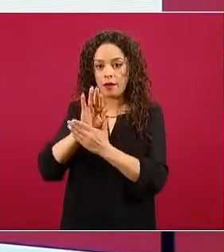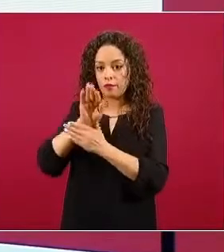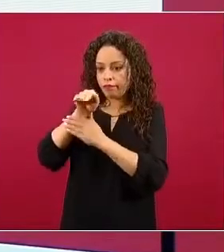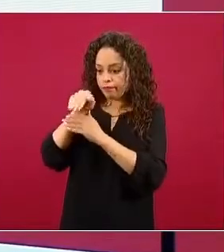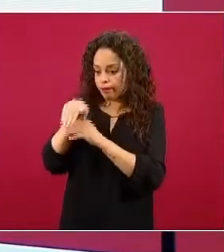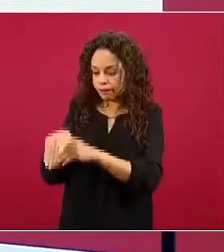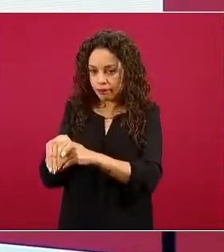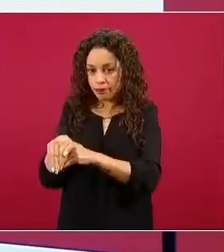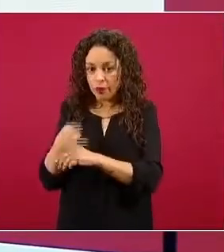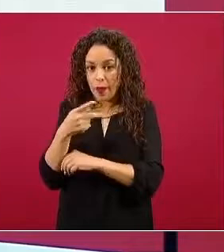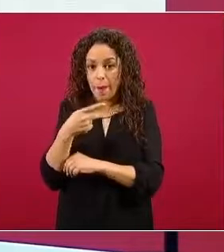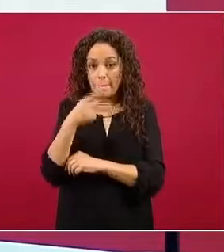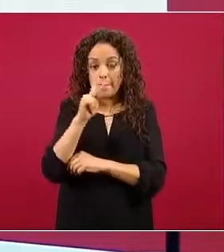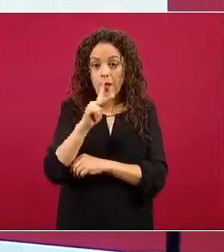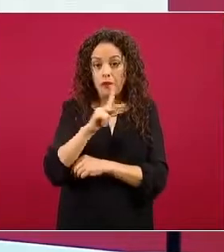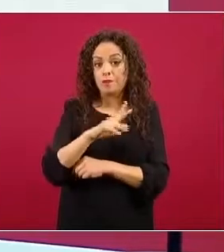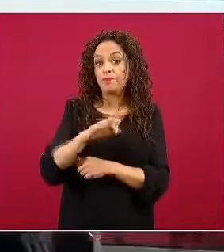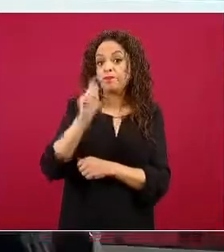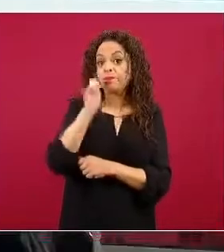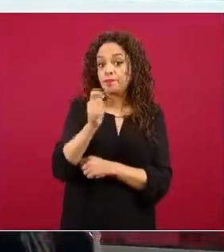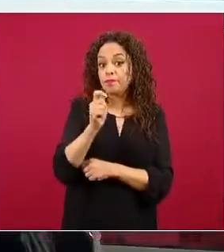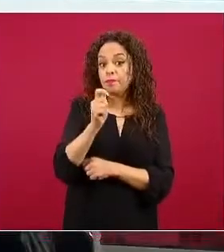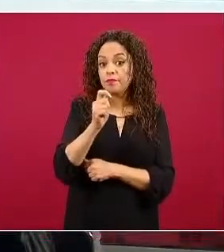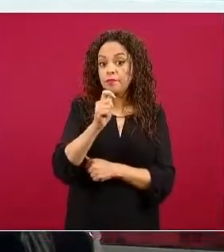del Norte. ¿Cuál es la diferencia?